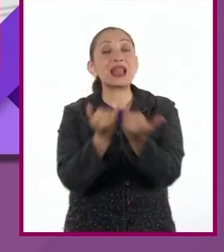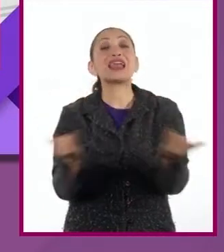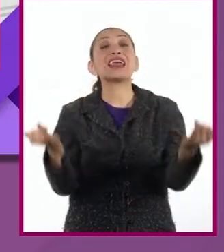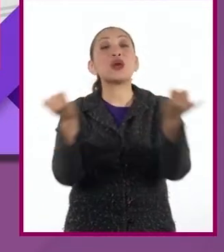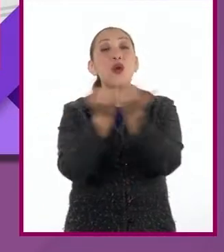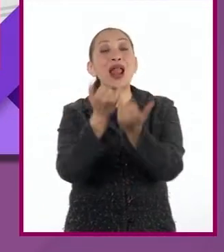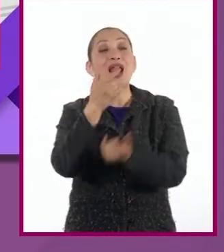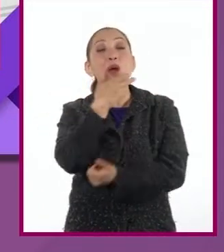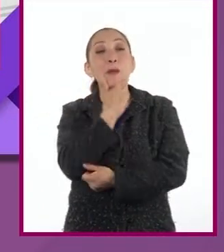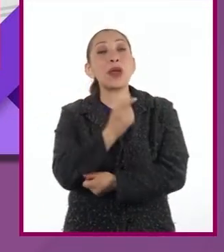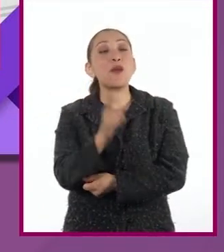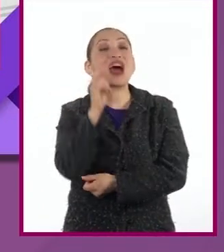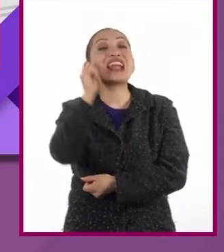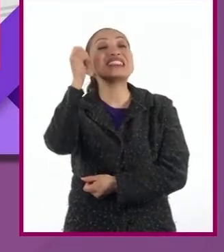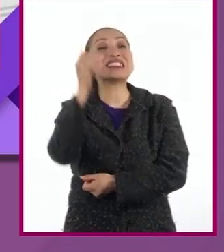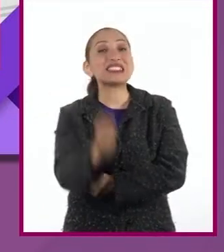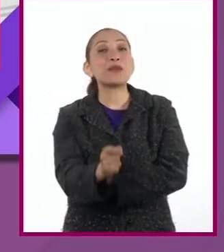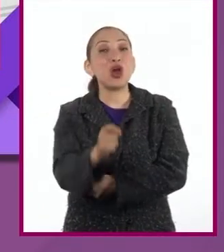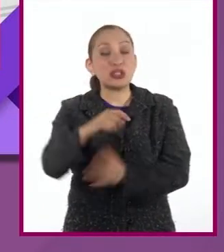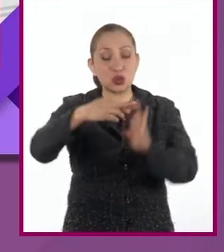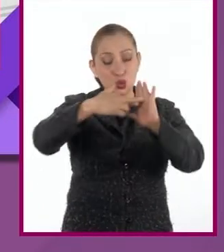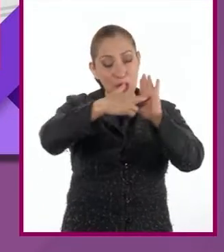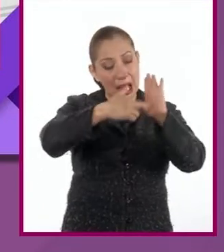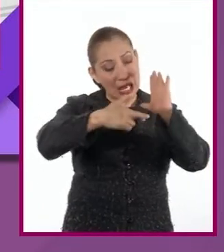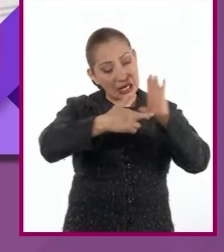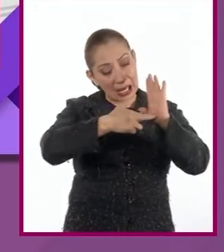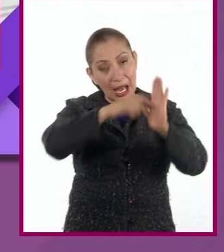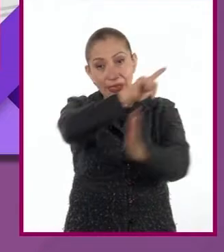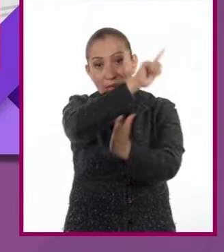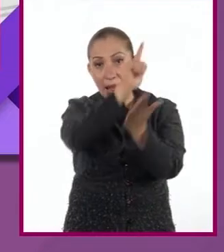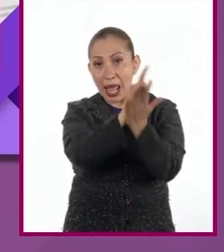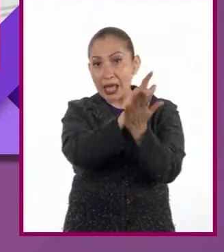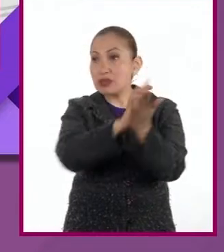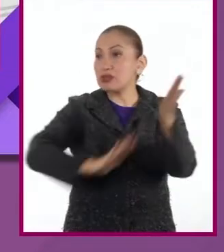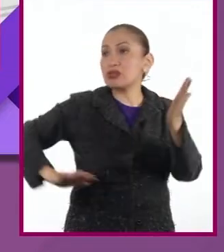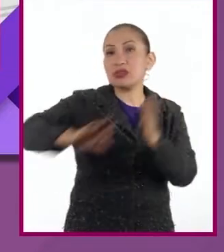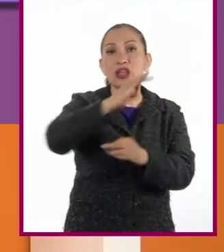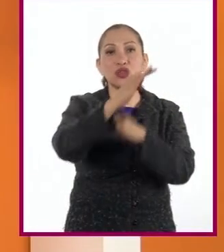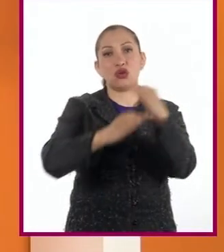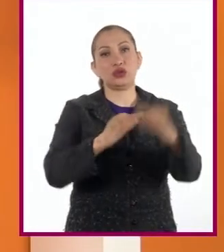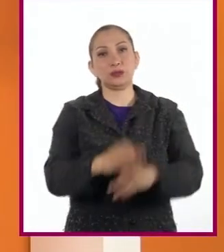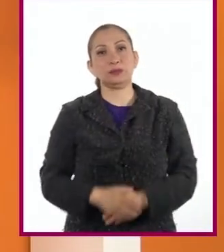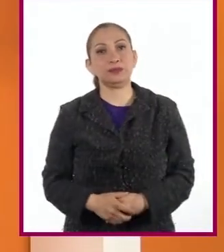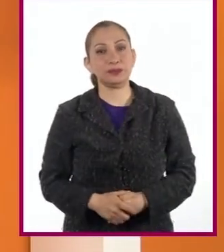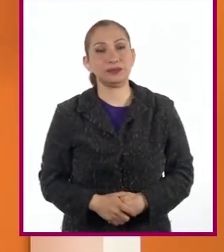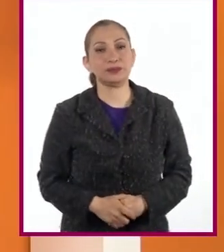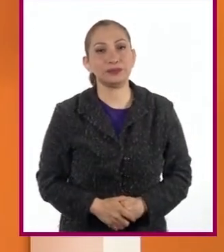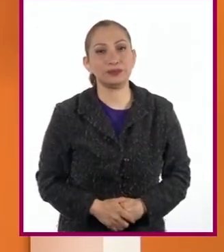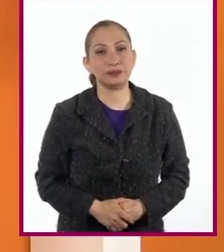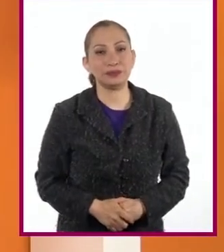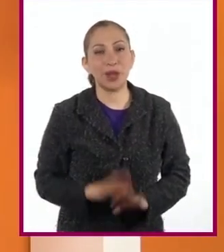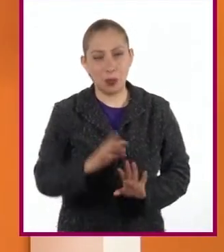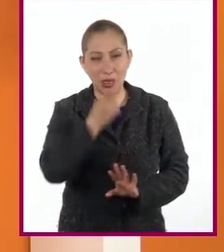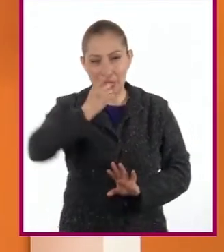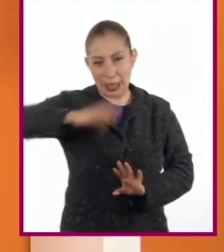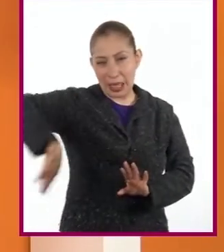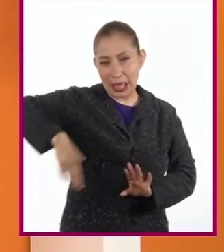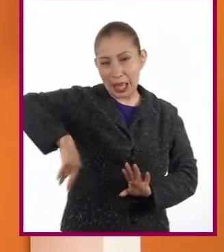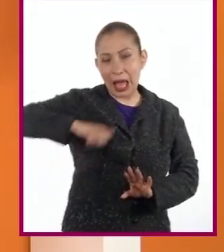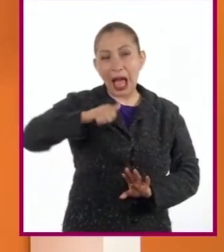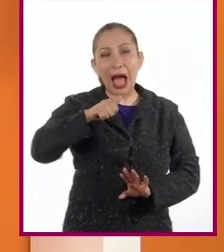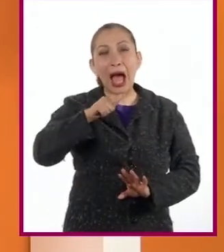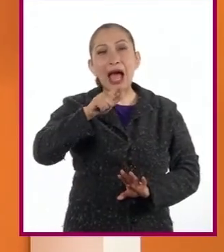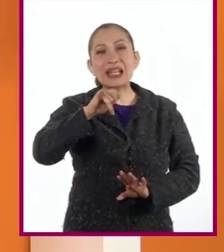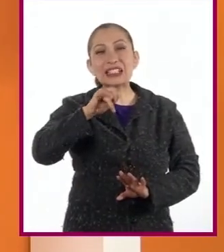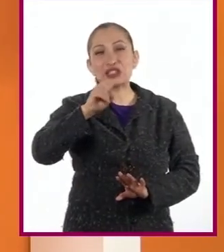género es, por tanto, un principio jurídico universal. Como comentó Allison, la igualdad